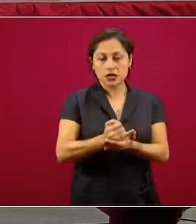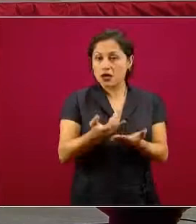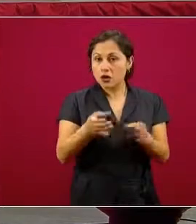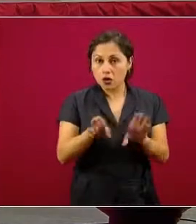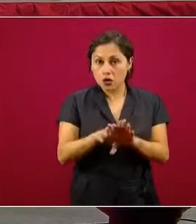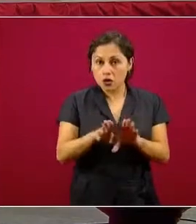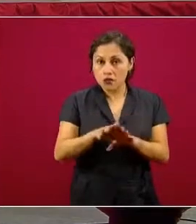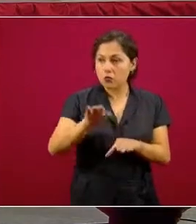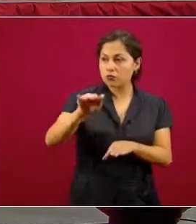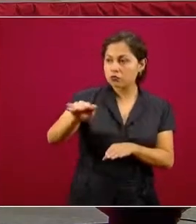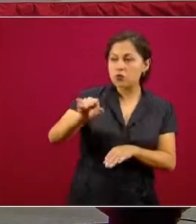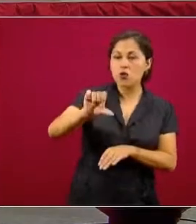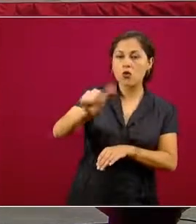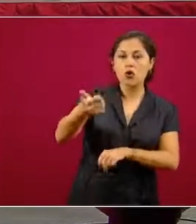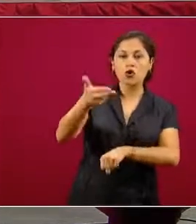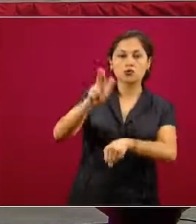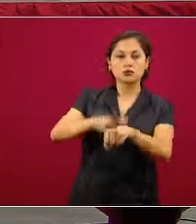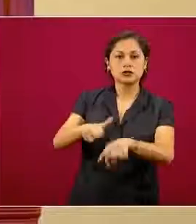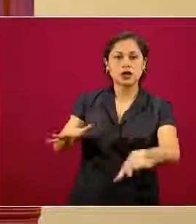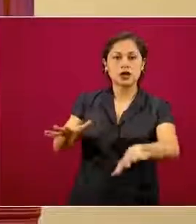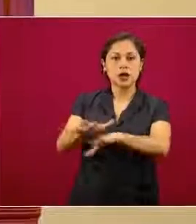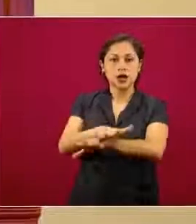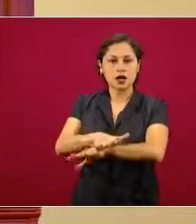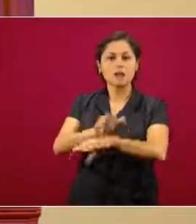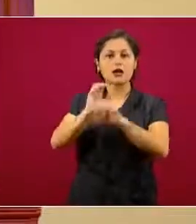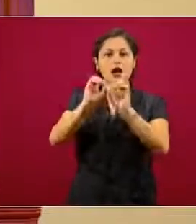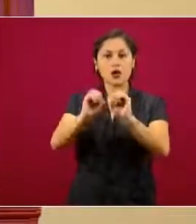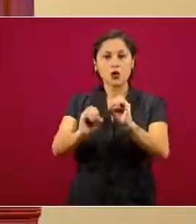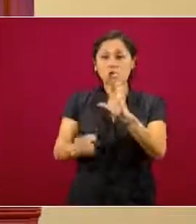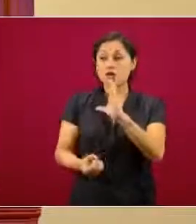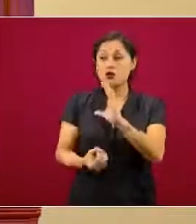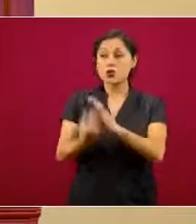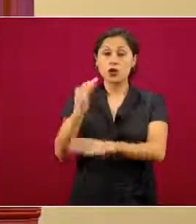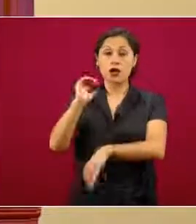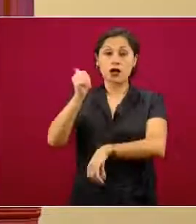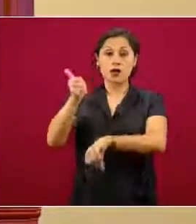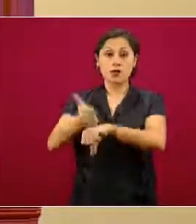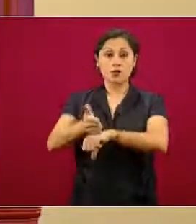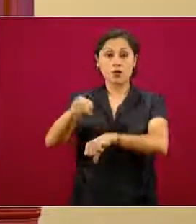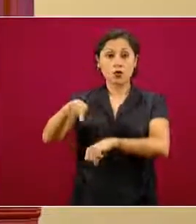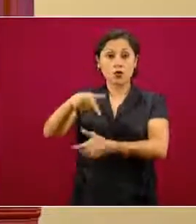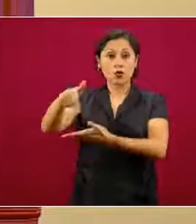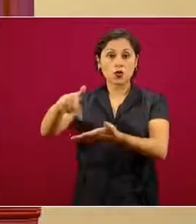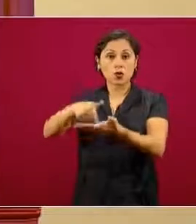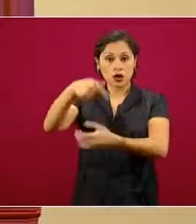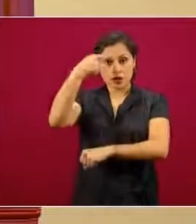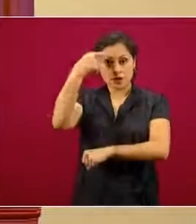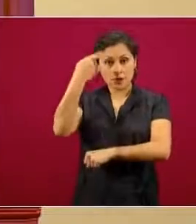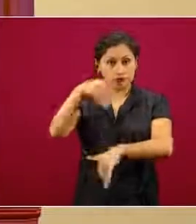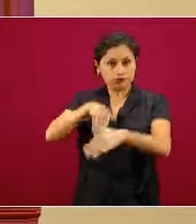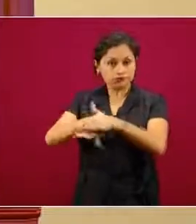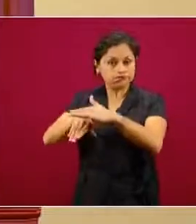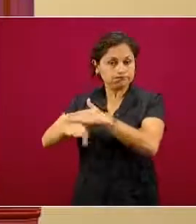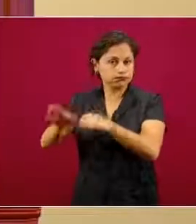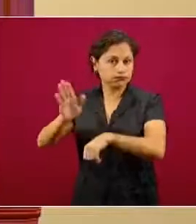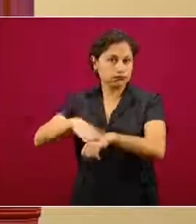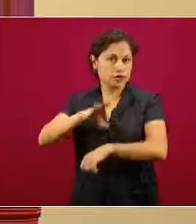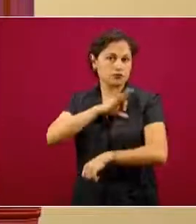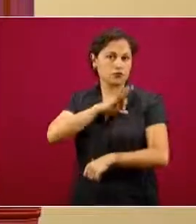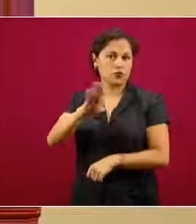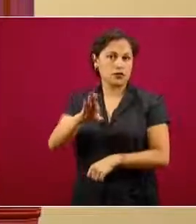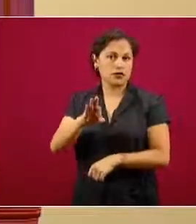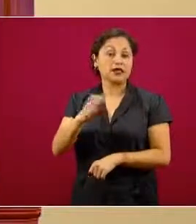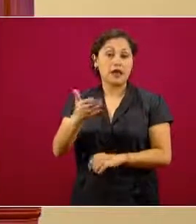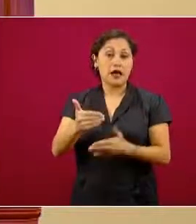reconversión o realizando la activación de una nueva unidad para contar con más camas. Entonces, la saturación